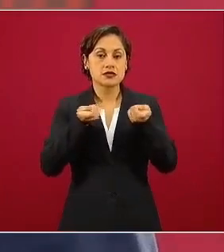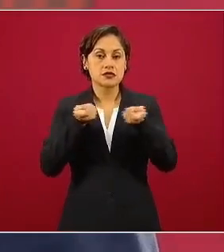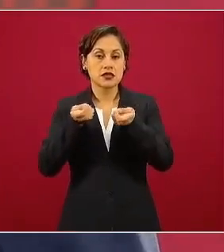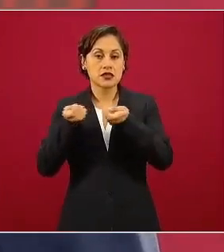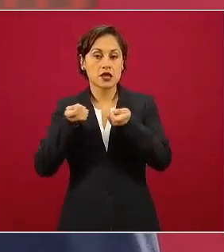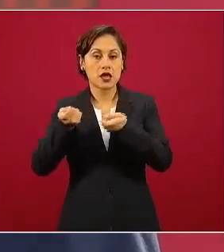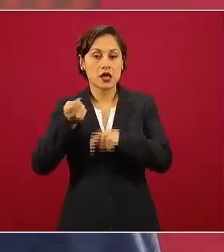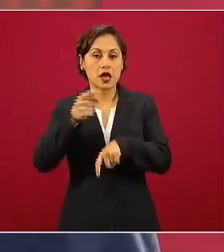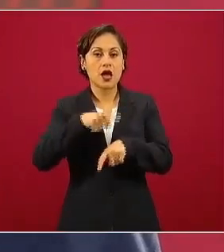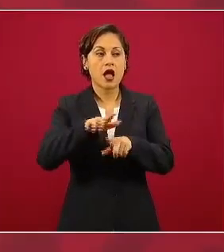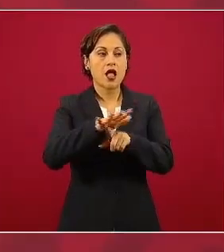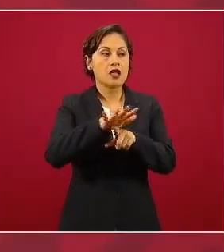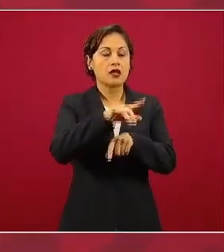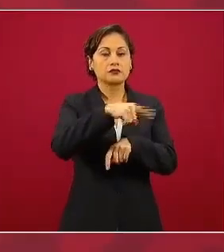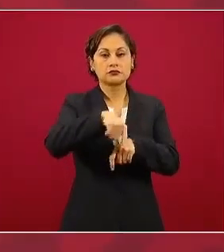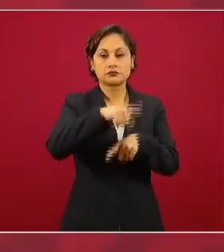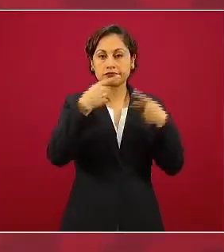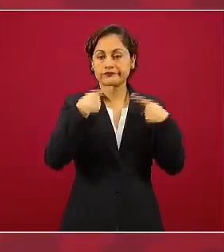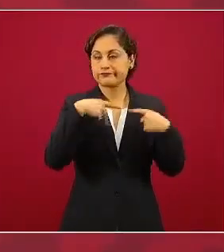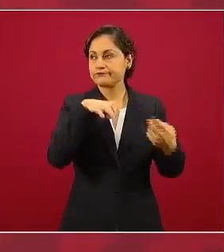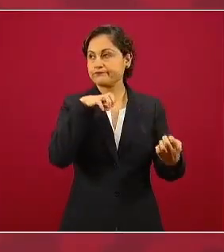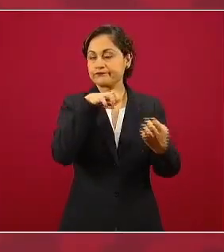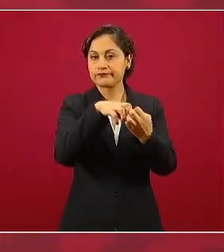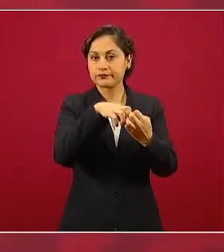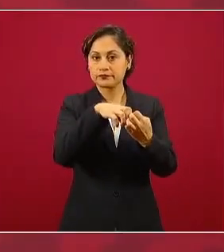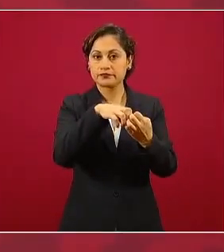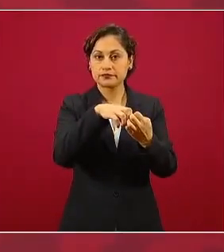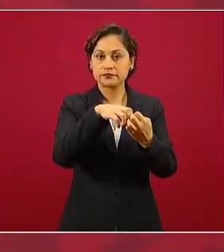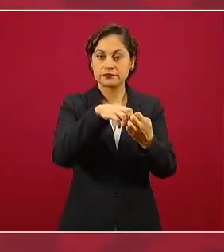hacer creer